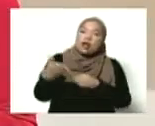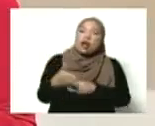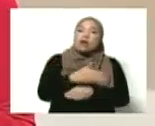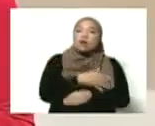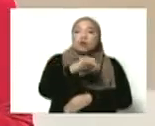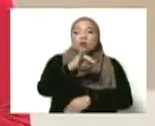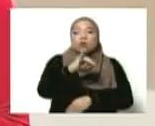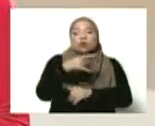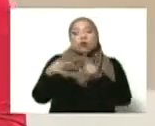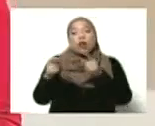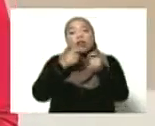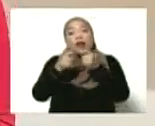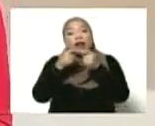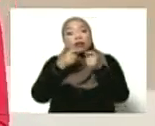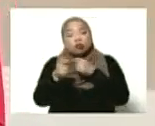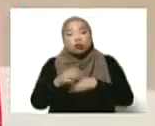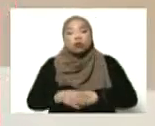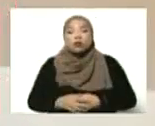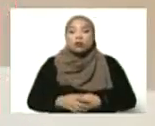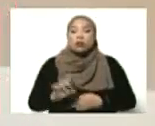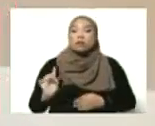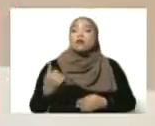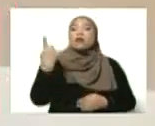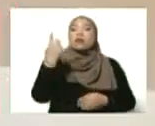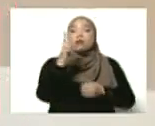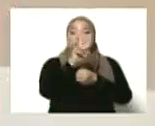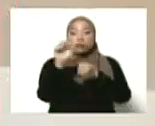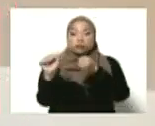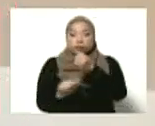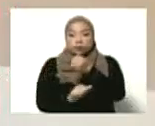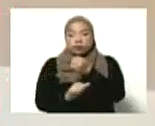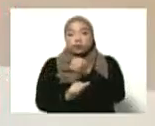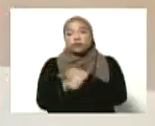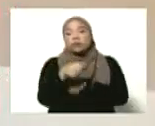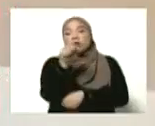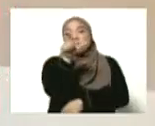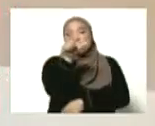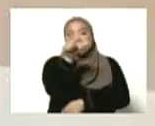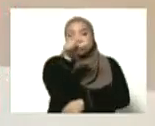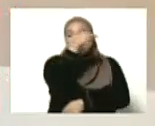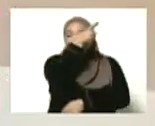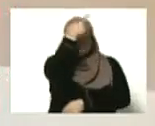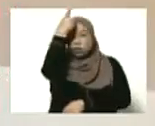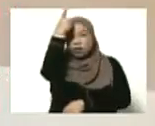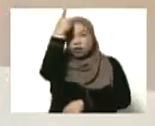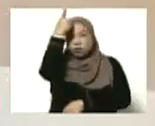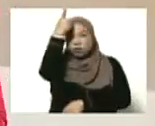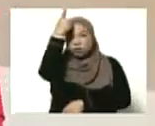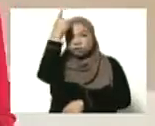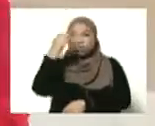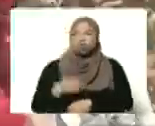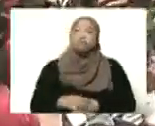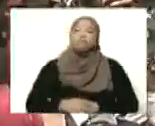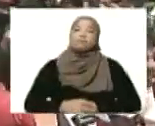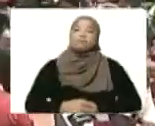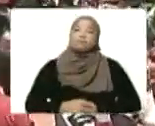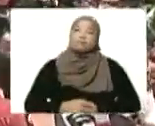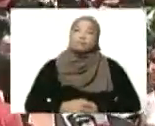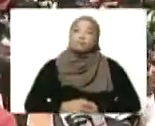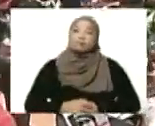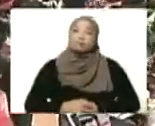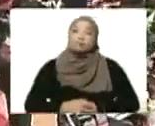también tenemos declaraciones del primer vicepresidente del Partido Socialista Unido de Venezuela, Diosdado Cabello Rondón. Allí la tiene.